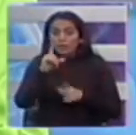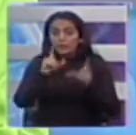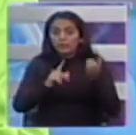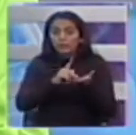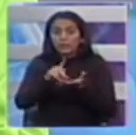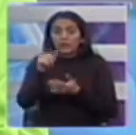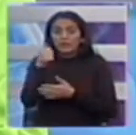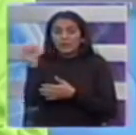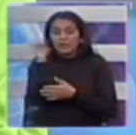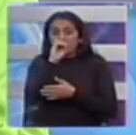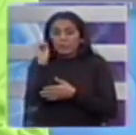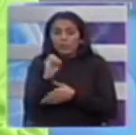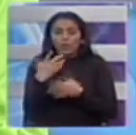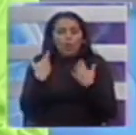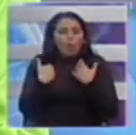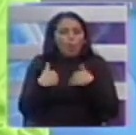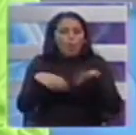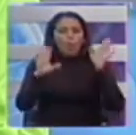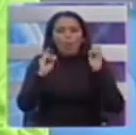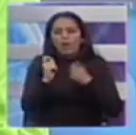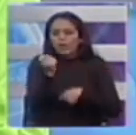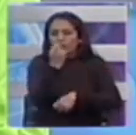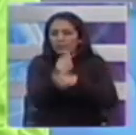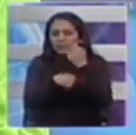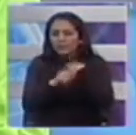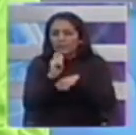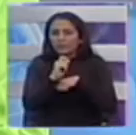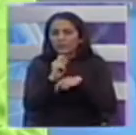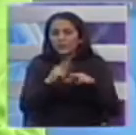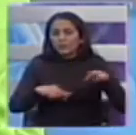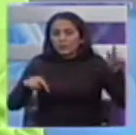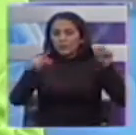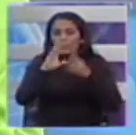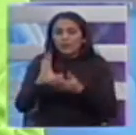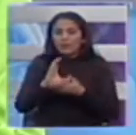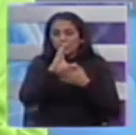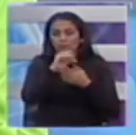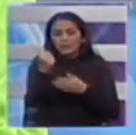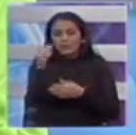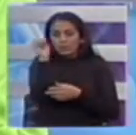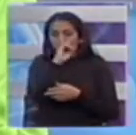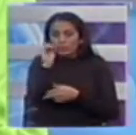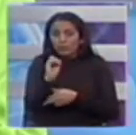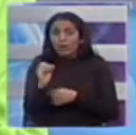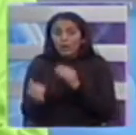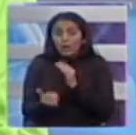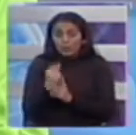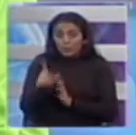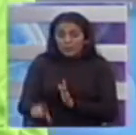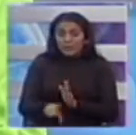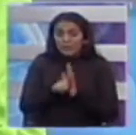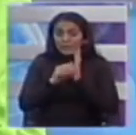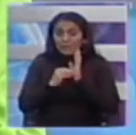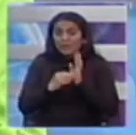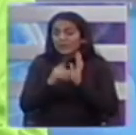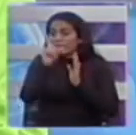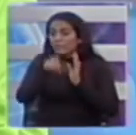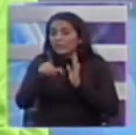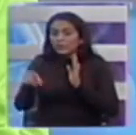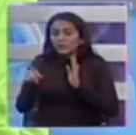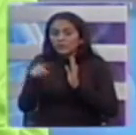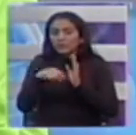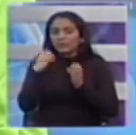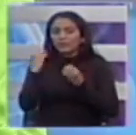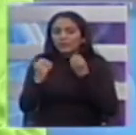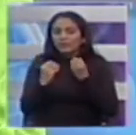10% sobre el valor de la compra y venta por una ley de plusvalía existente desde 1970, con la nueva ley, muchos de ellos, desde